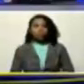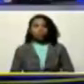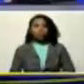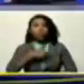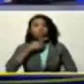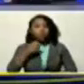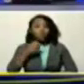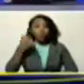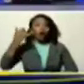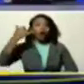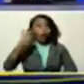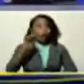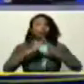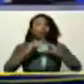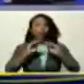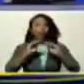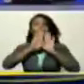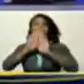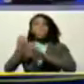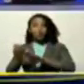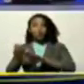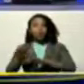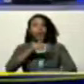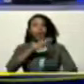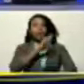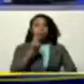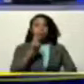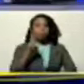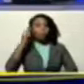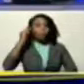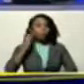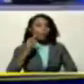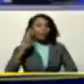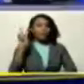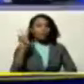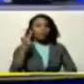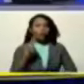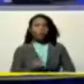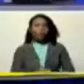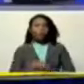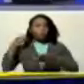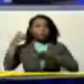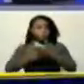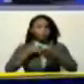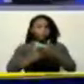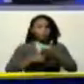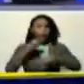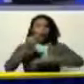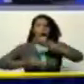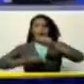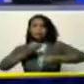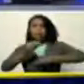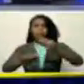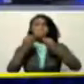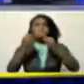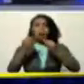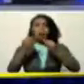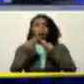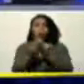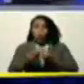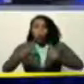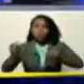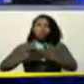Rusia cuenta con todo el apoyo de la República Bolivariana de Venezuela en la lucha que está dando para disipar